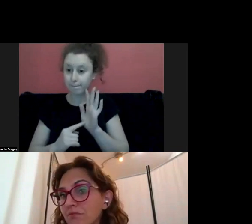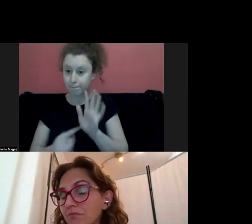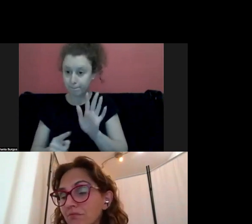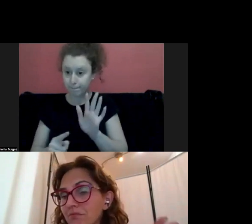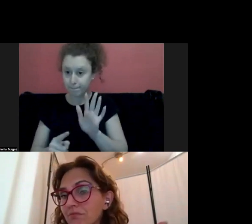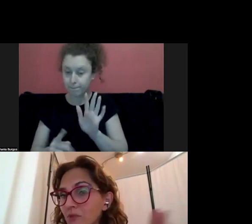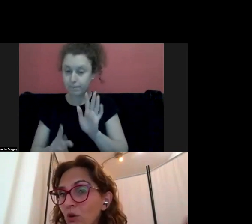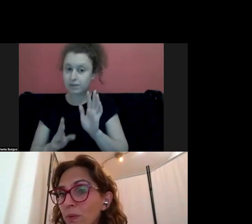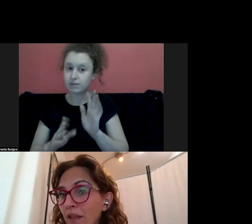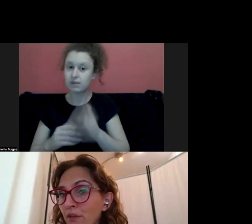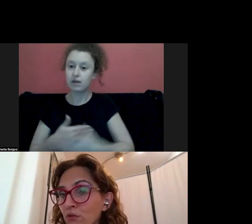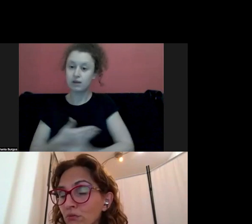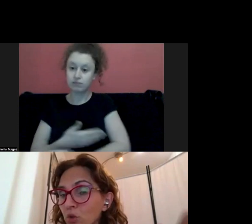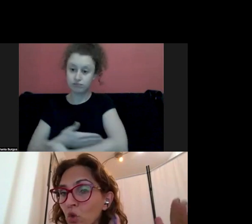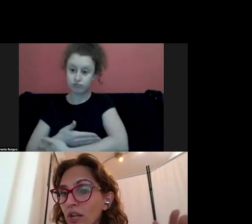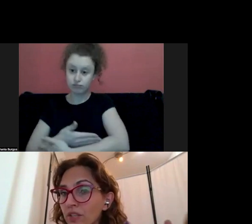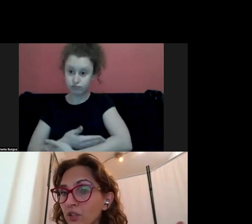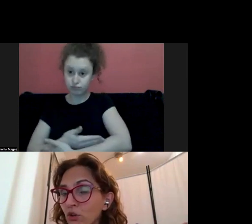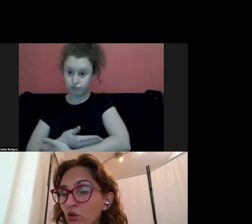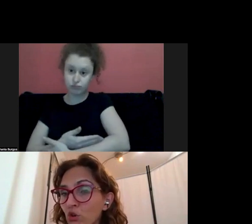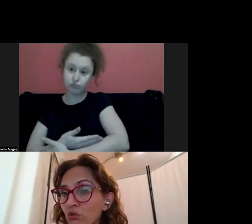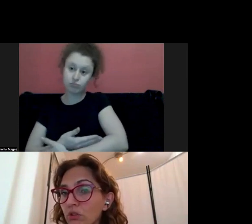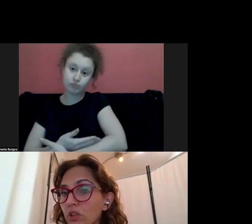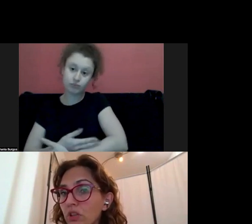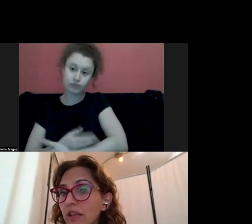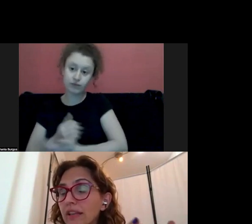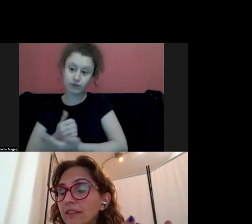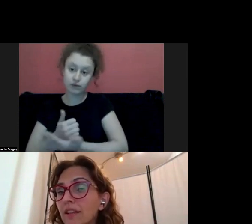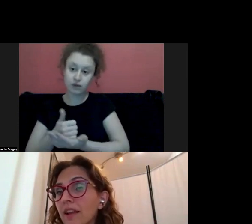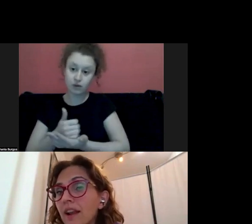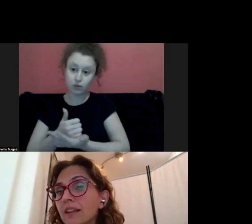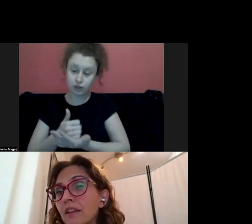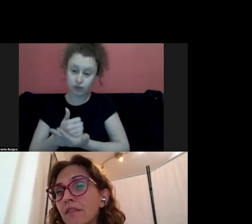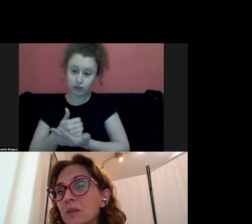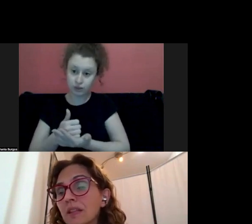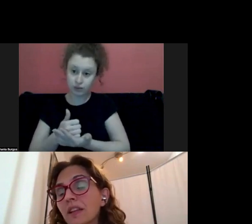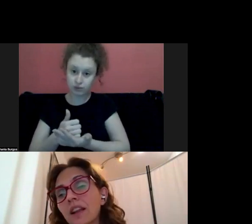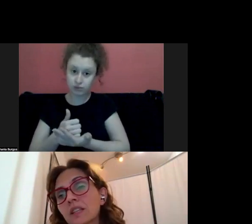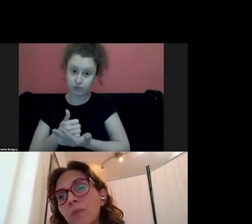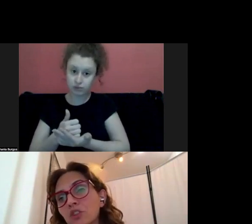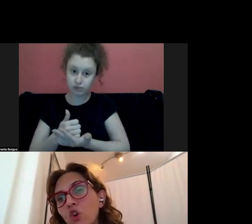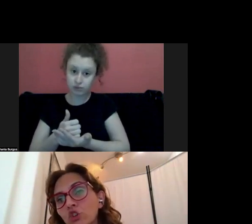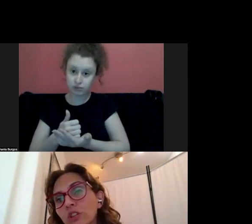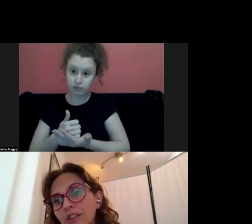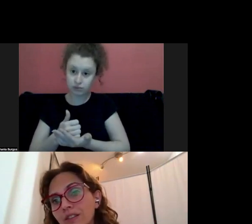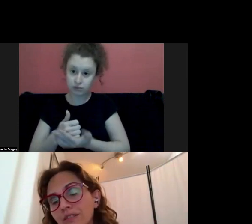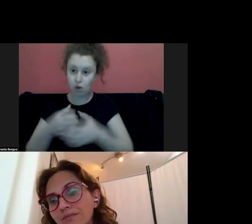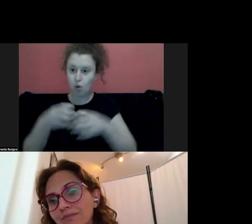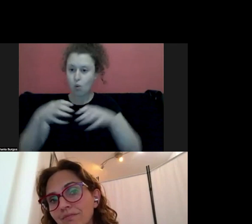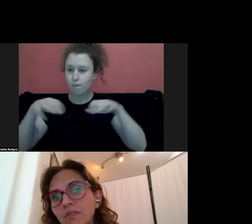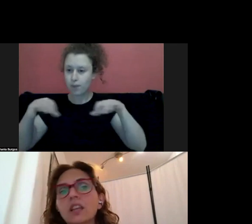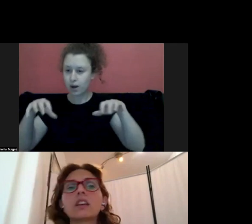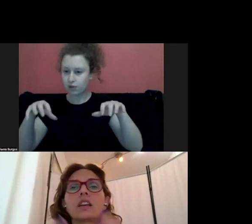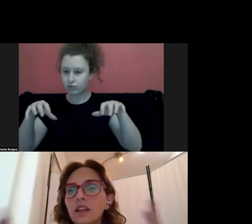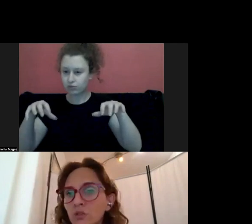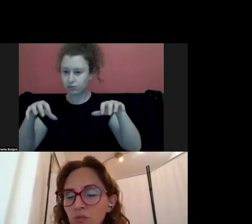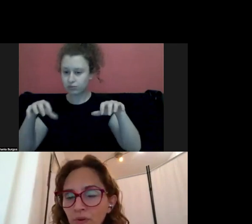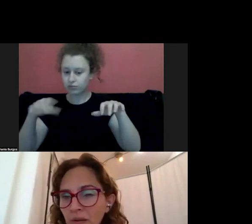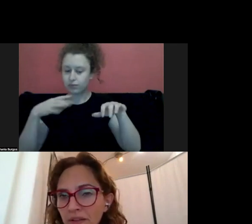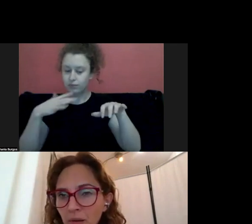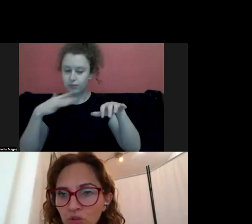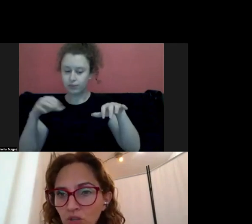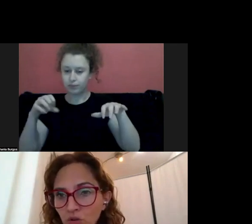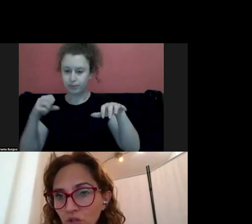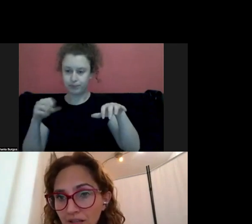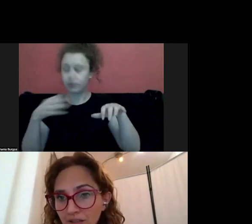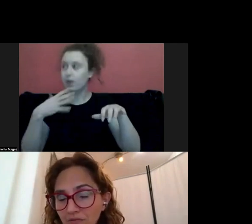en comparación con las que no lo son, tienen lactancias maternas más cortas. Esto se puede